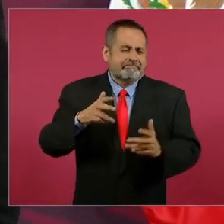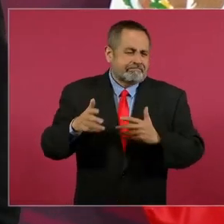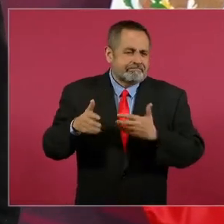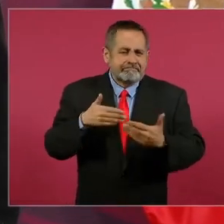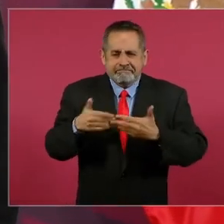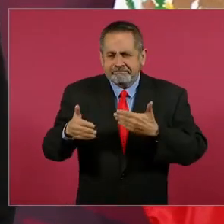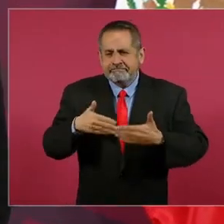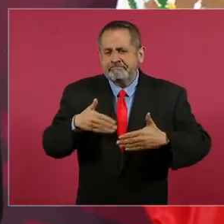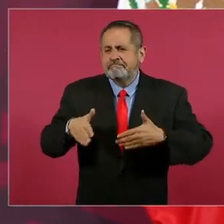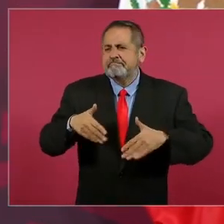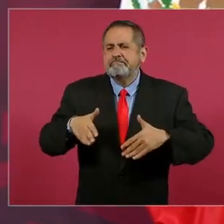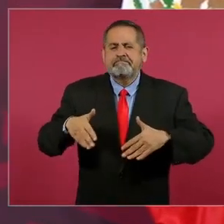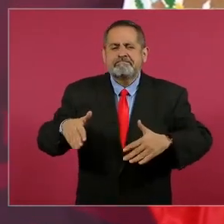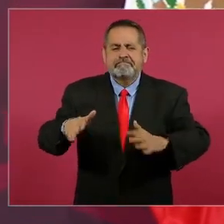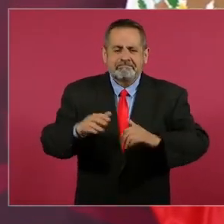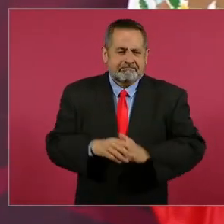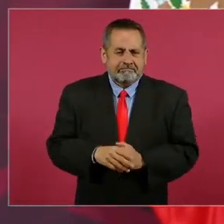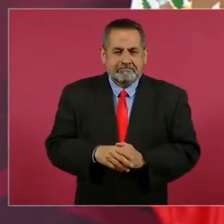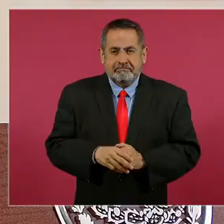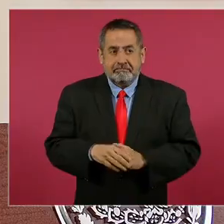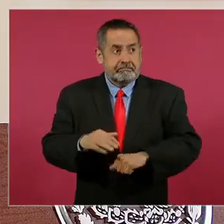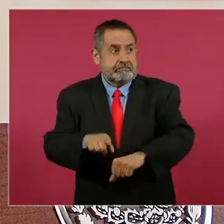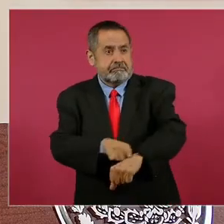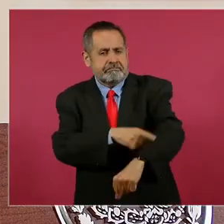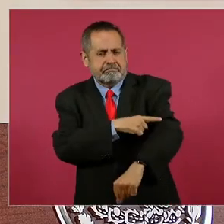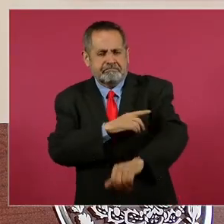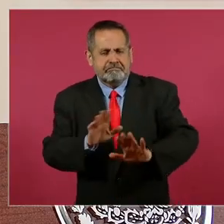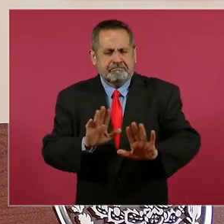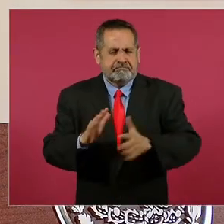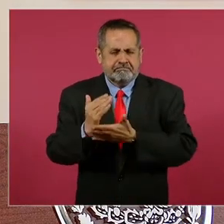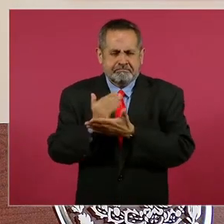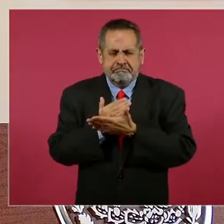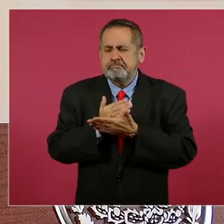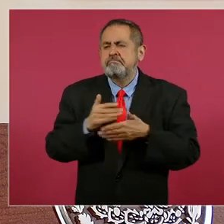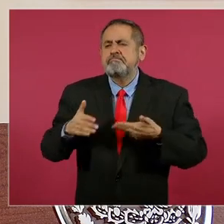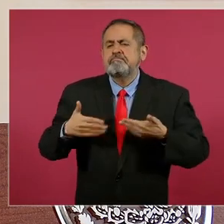también no muy largas,